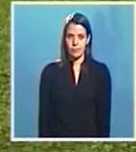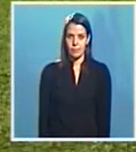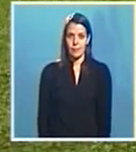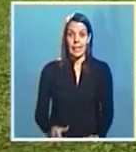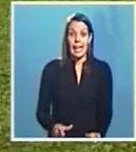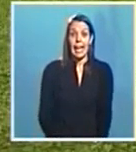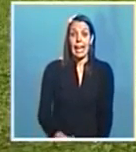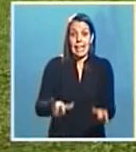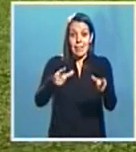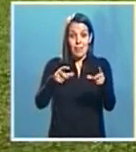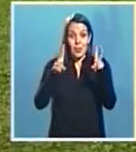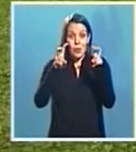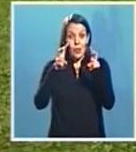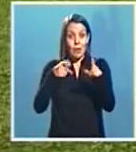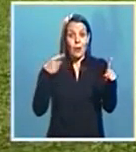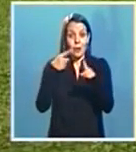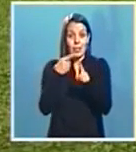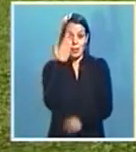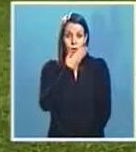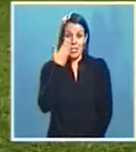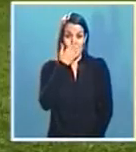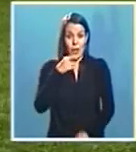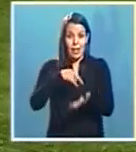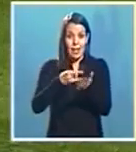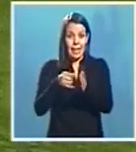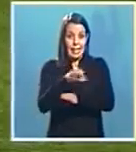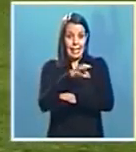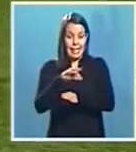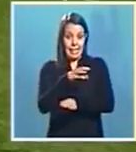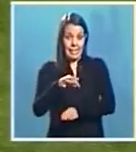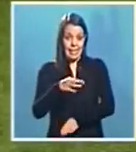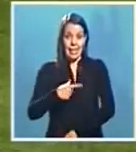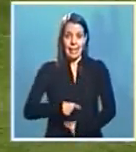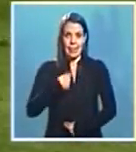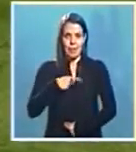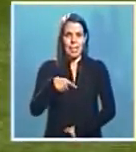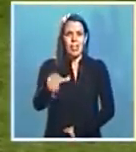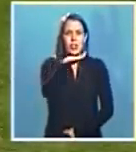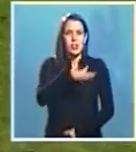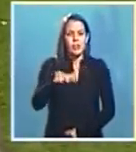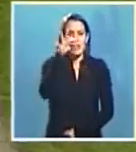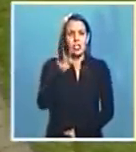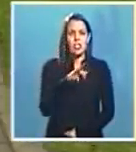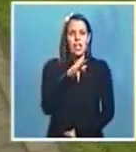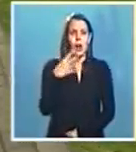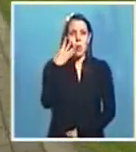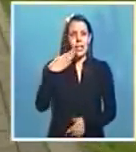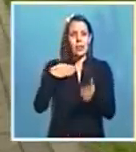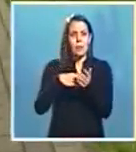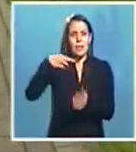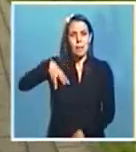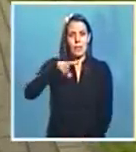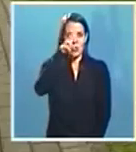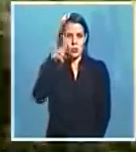O edificio que albergará a Escola de Enseñería Civil do campus de Lugo terá unha superficie duns 4.000 metros cadrados. O solar no que vai ser construído é